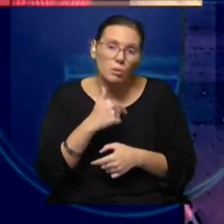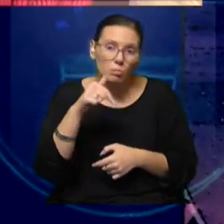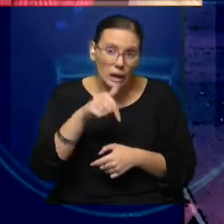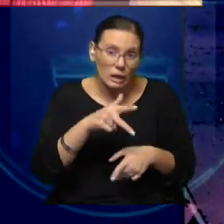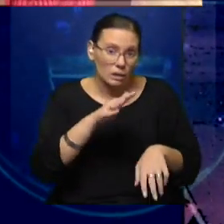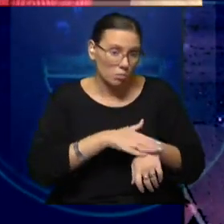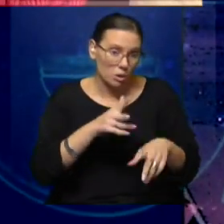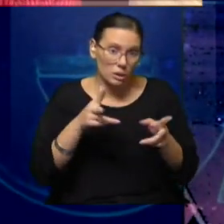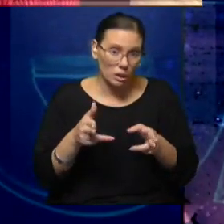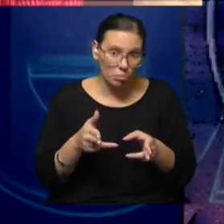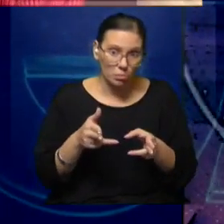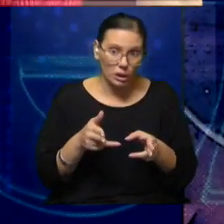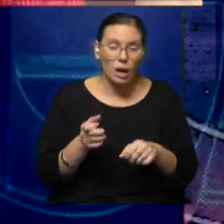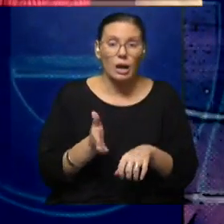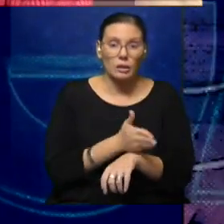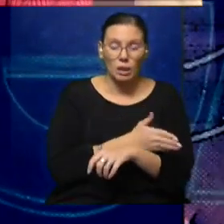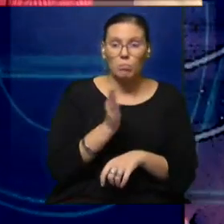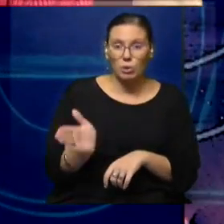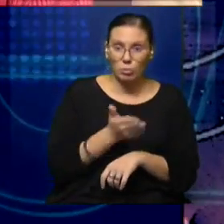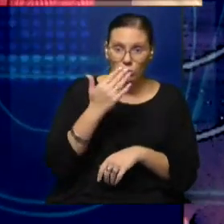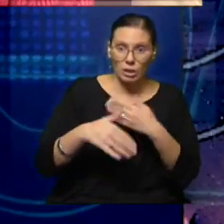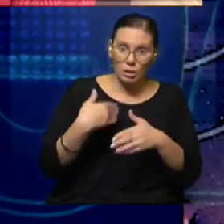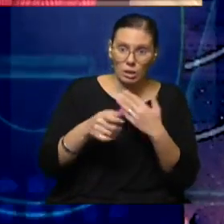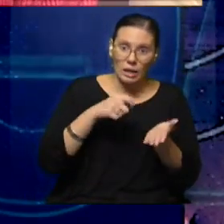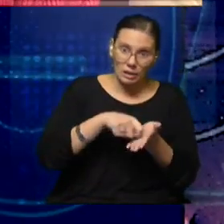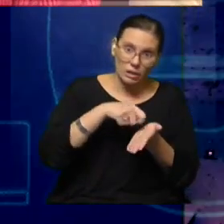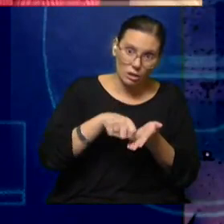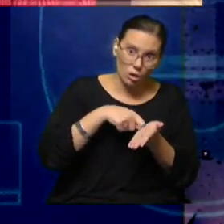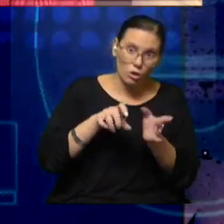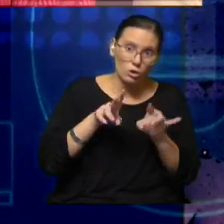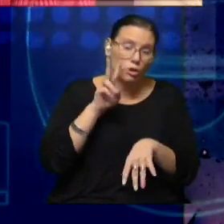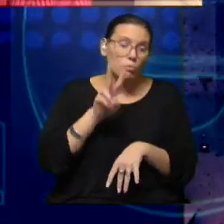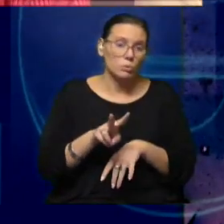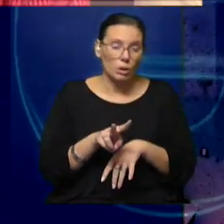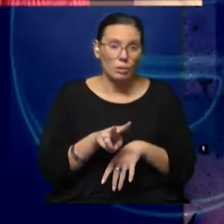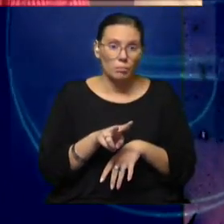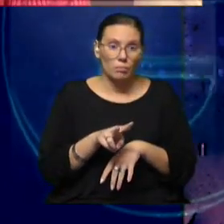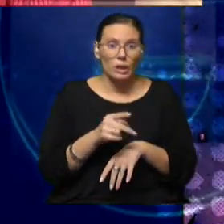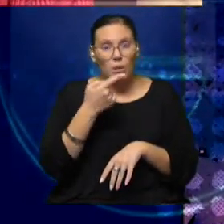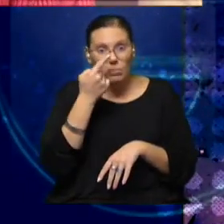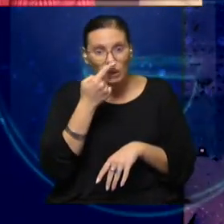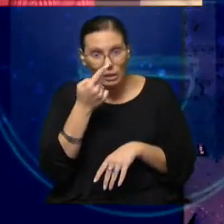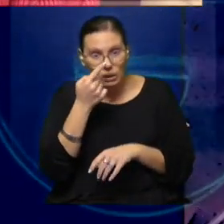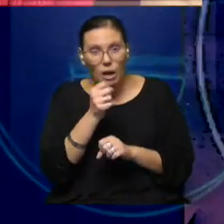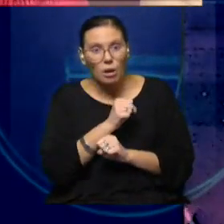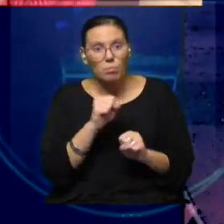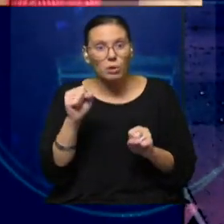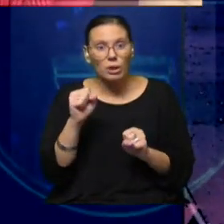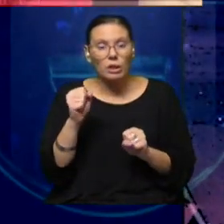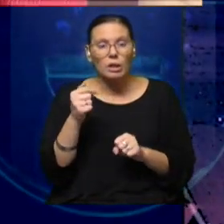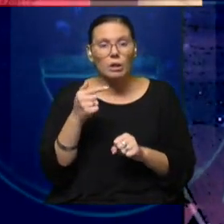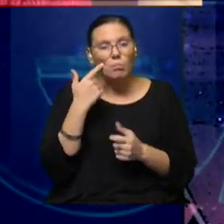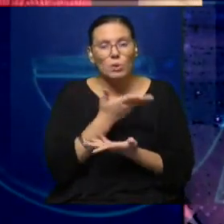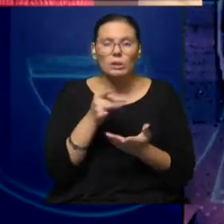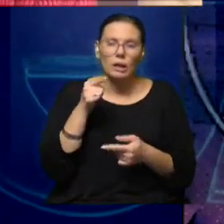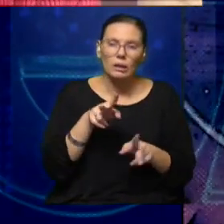etapa, que en la preproducción cuando desarrollé el guión, que era solo visual, me interesaba poder explorar toda esta